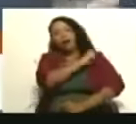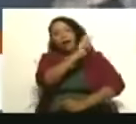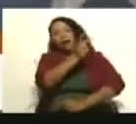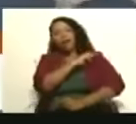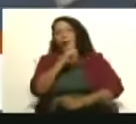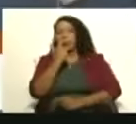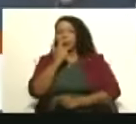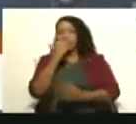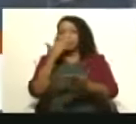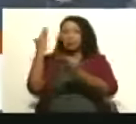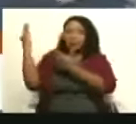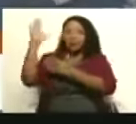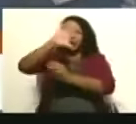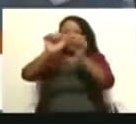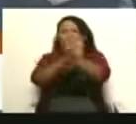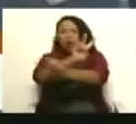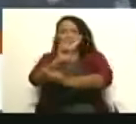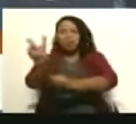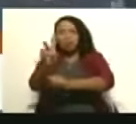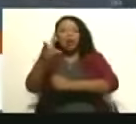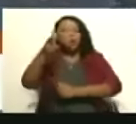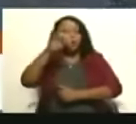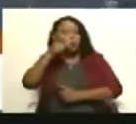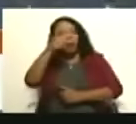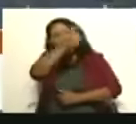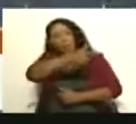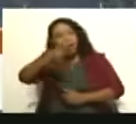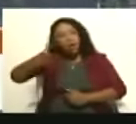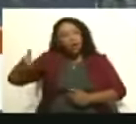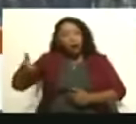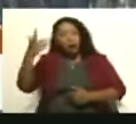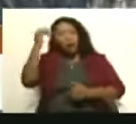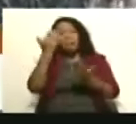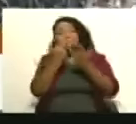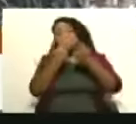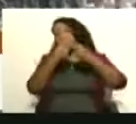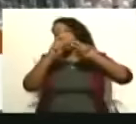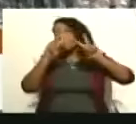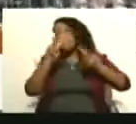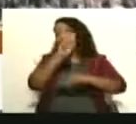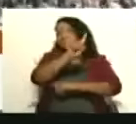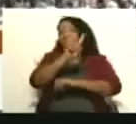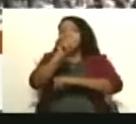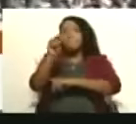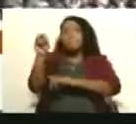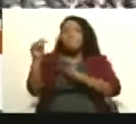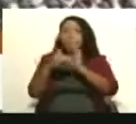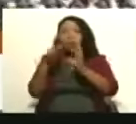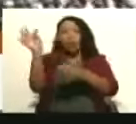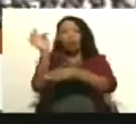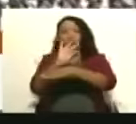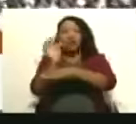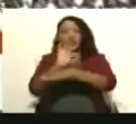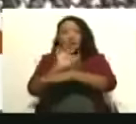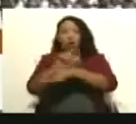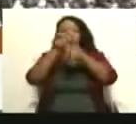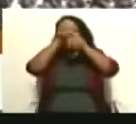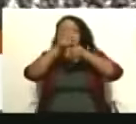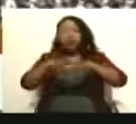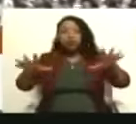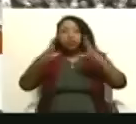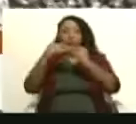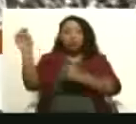Ceballos Hichazo, vicepresidente sectorial de Seguridad Ciudadana y Paz. Destacaba 120.000 funcionarios estarán desplegados en todo el